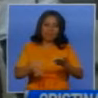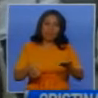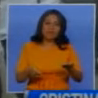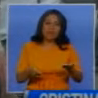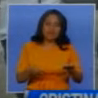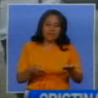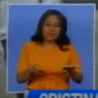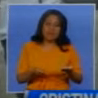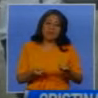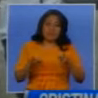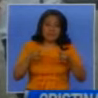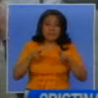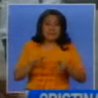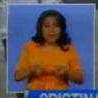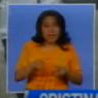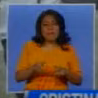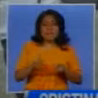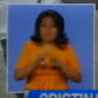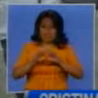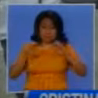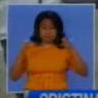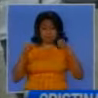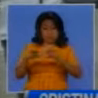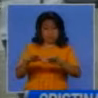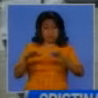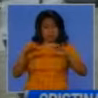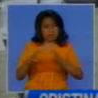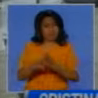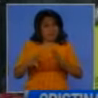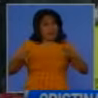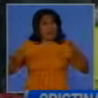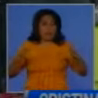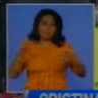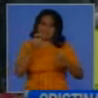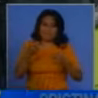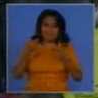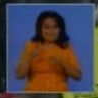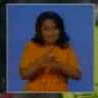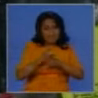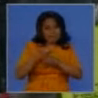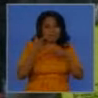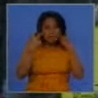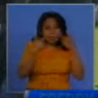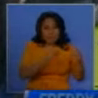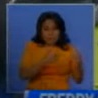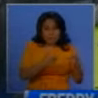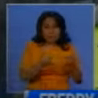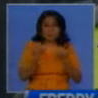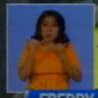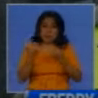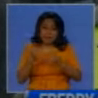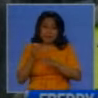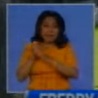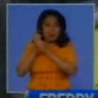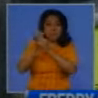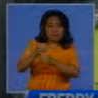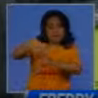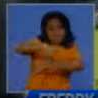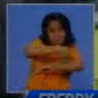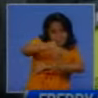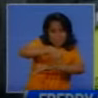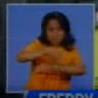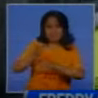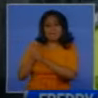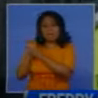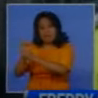es un evento de esta magnitud necesitamos tomar todas las previsiones del caso. En el momento hay tres accesos, ¿no? El uno que está ubicado en la Capitán Ramón Borja, el que está ubicado en